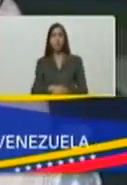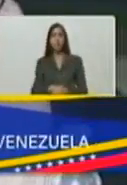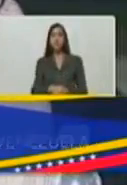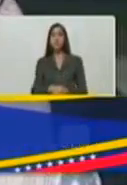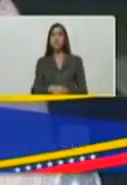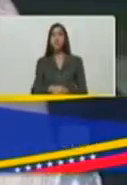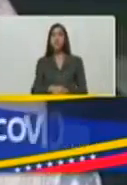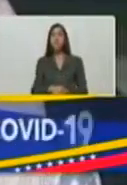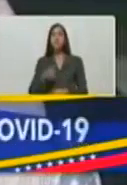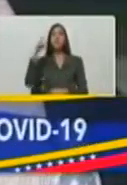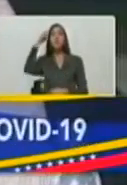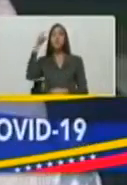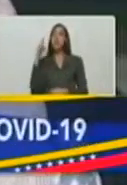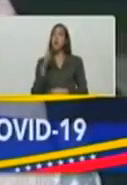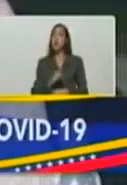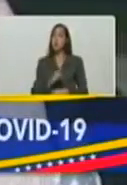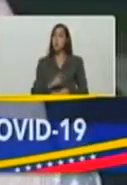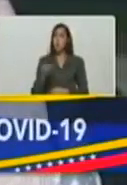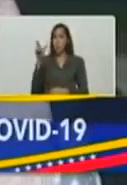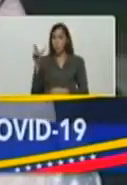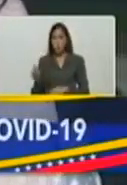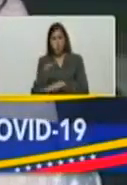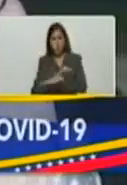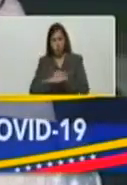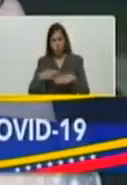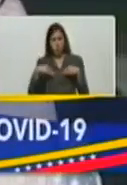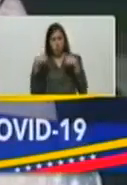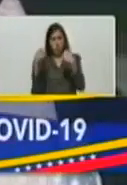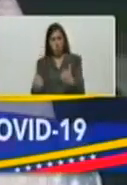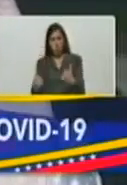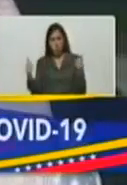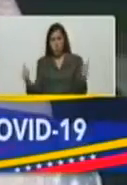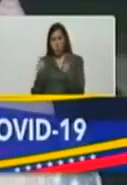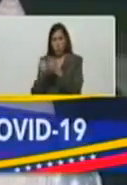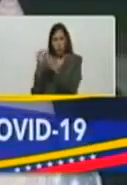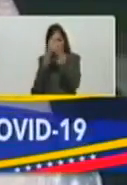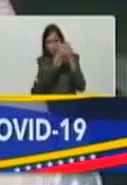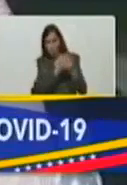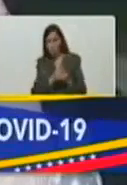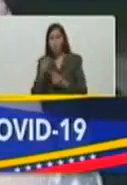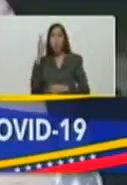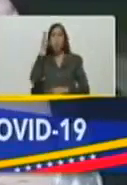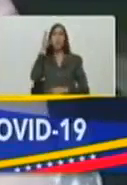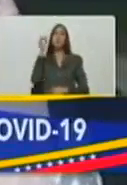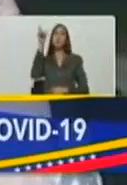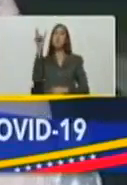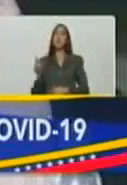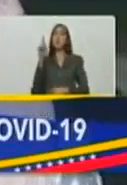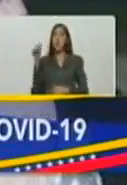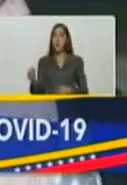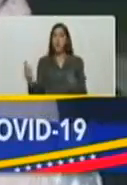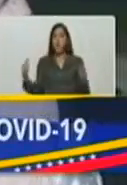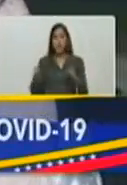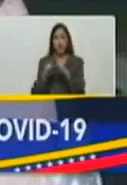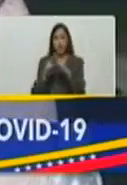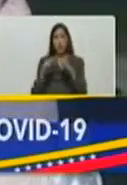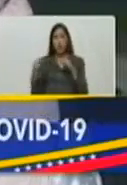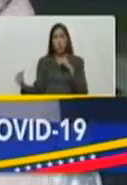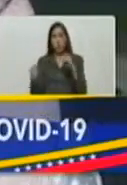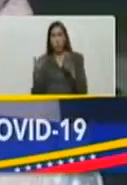día lunes, el ministro de Salud, Carlos Alvarado, y la ministra de Comercio Nacional, la joven Delis Álvarez, se reunieron con la Cámara